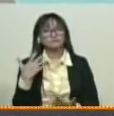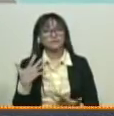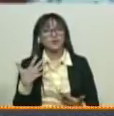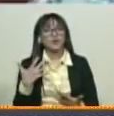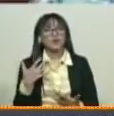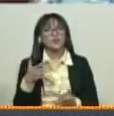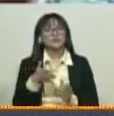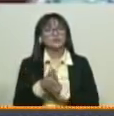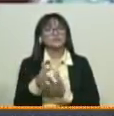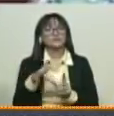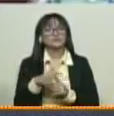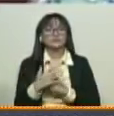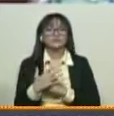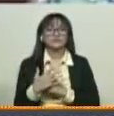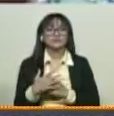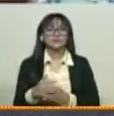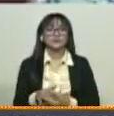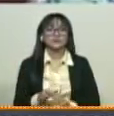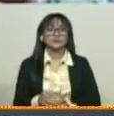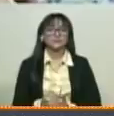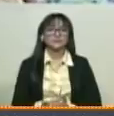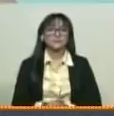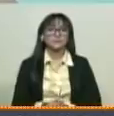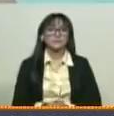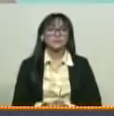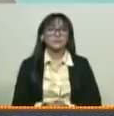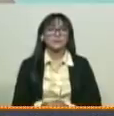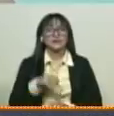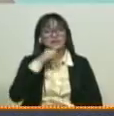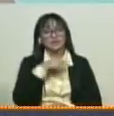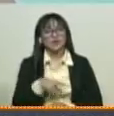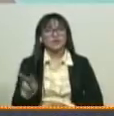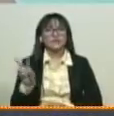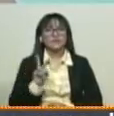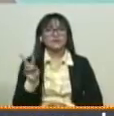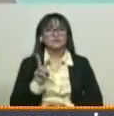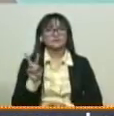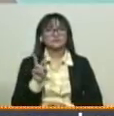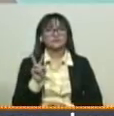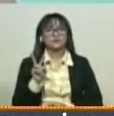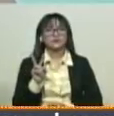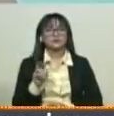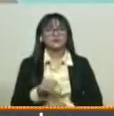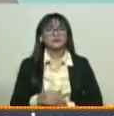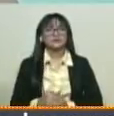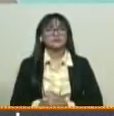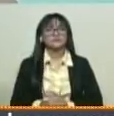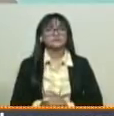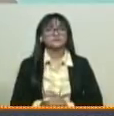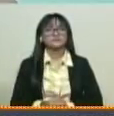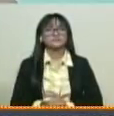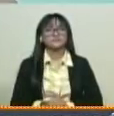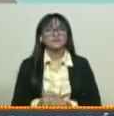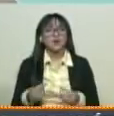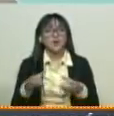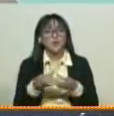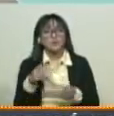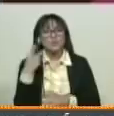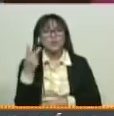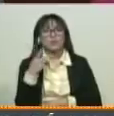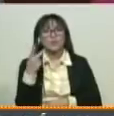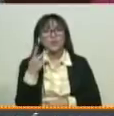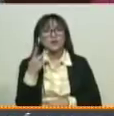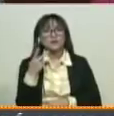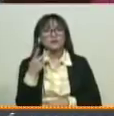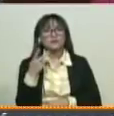al respecto. Pero yo dudo que en la historia de Venezuela se haya dado que un grupo político o